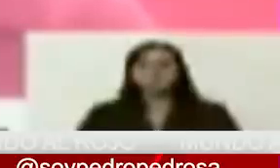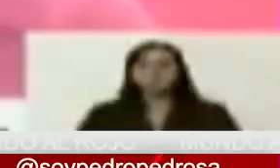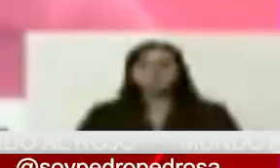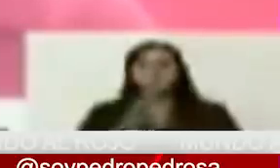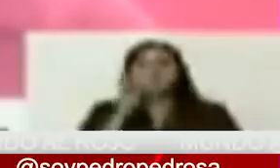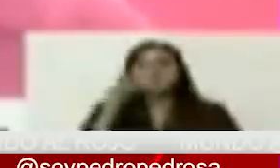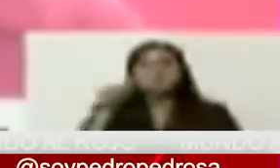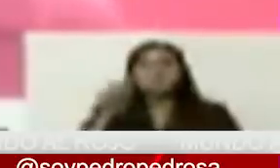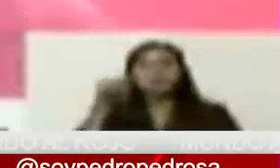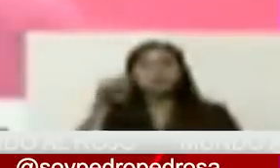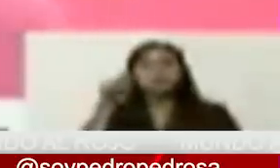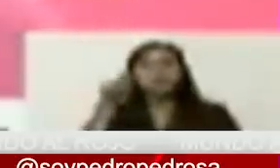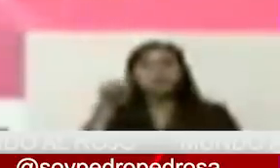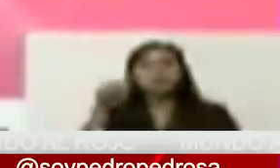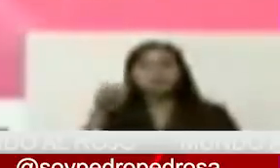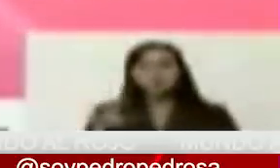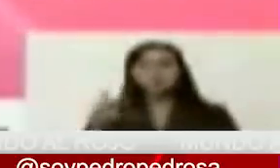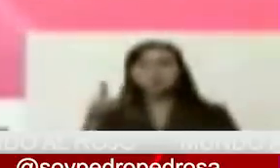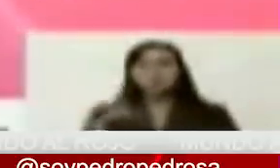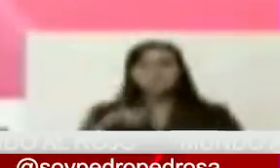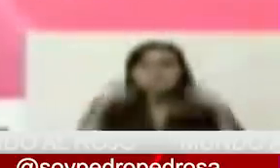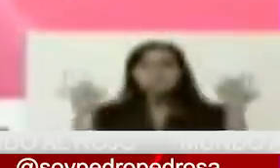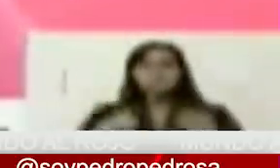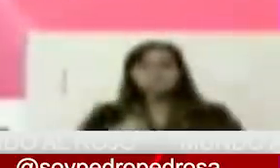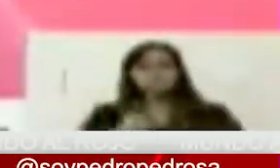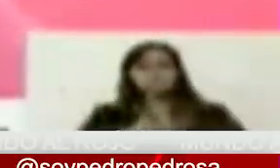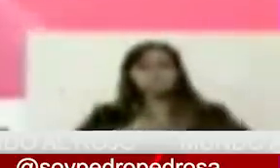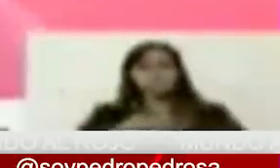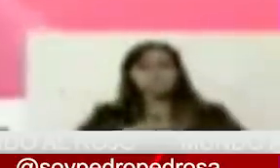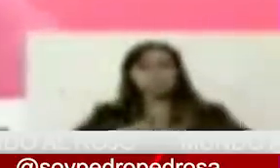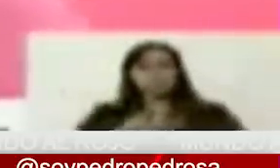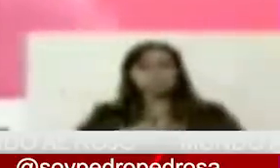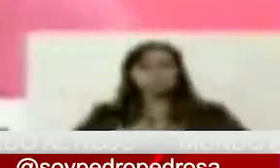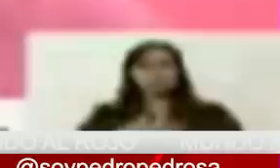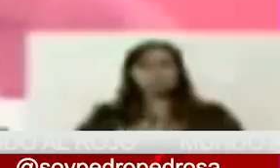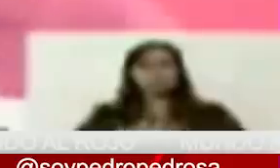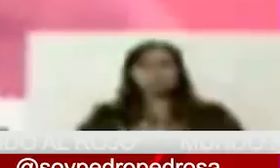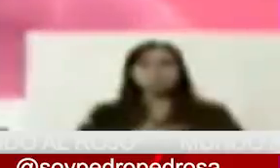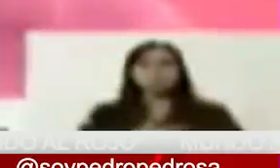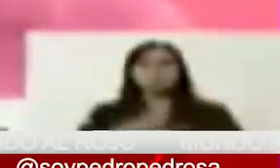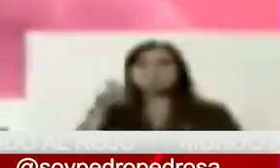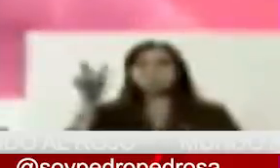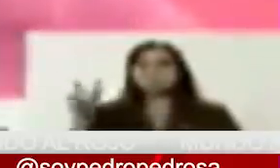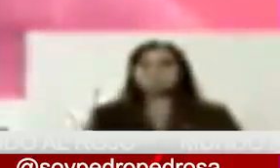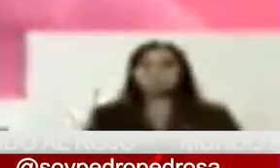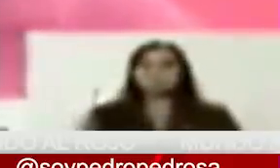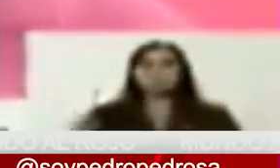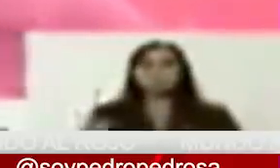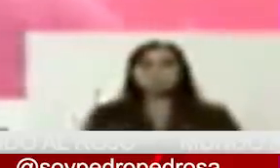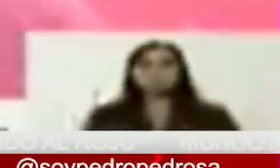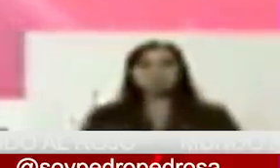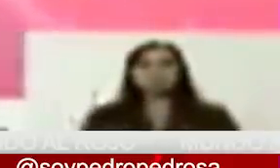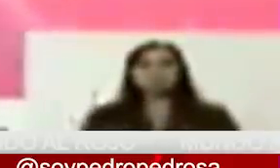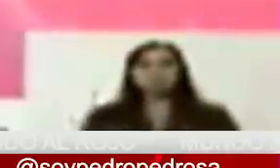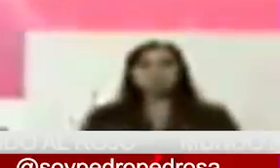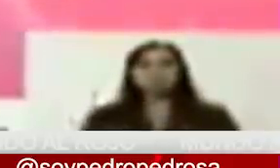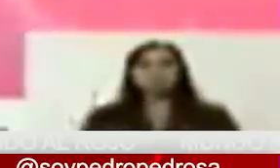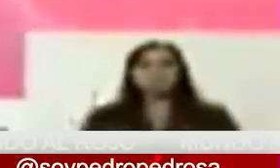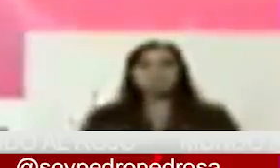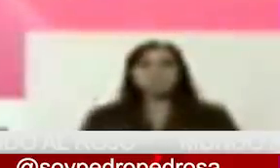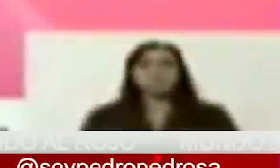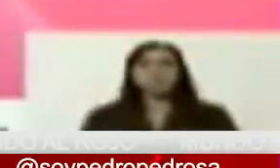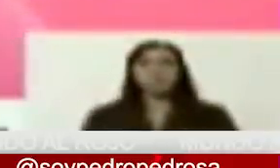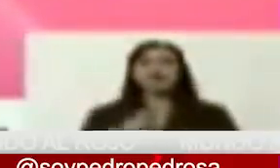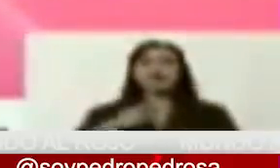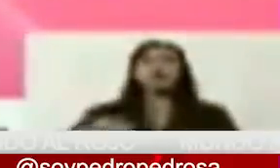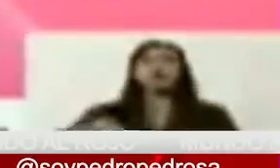fue torturado y falleció. Murió, fue asesinado por sus captores, ¿no? Eso fue un caso